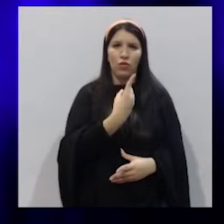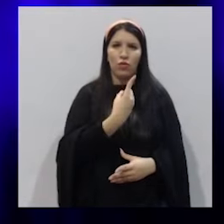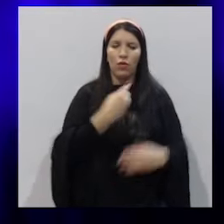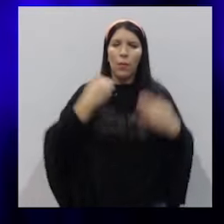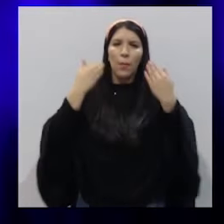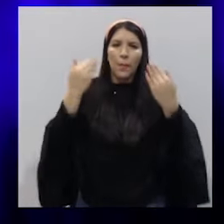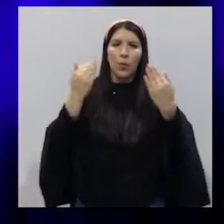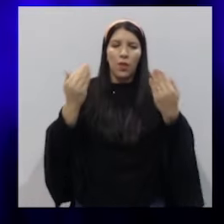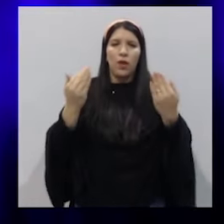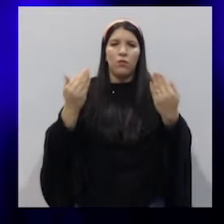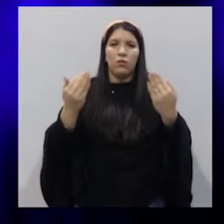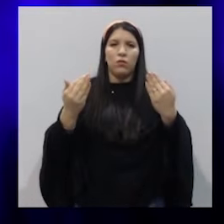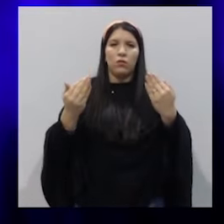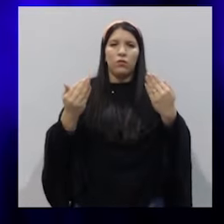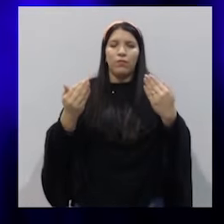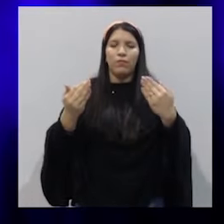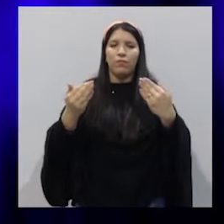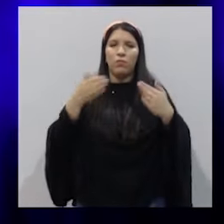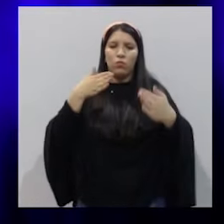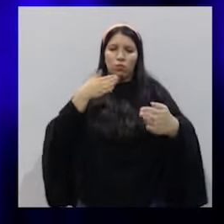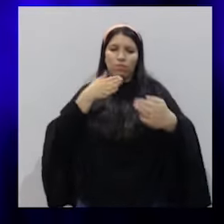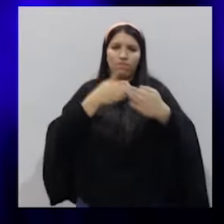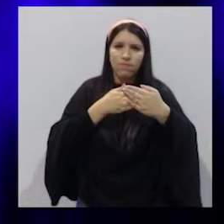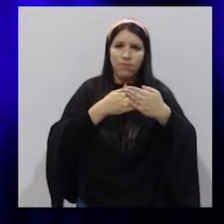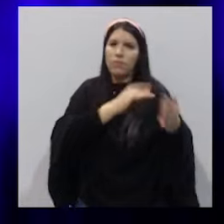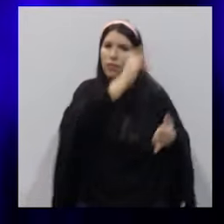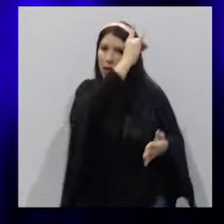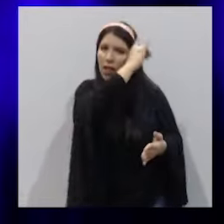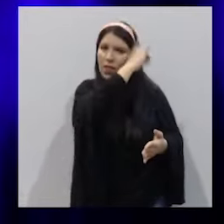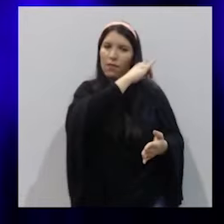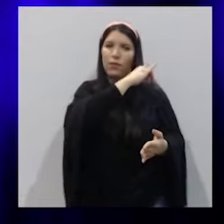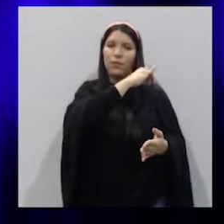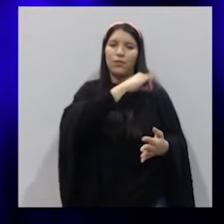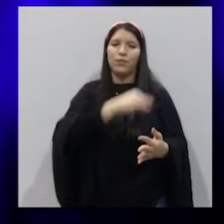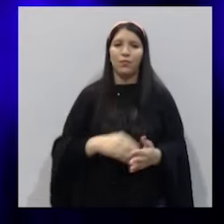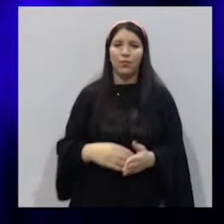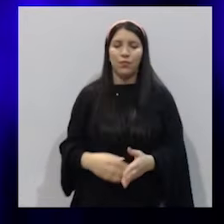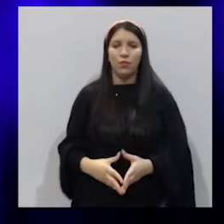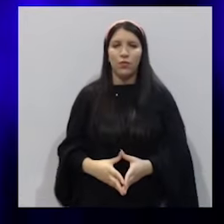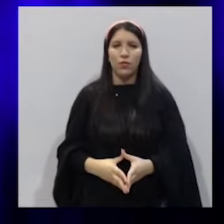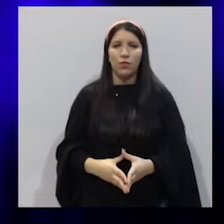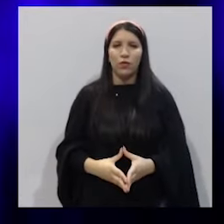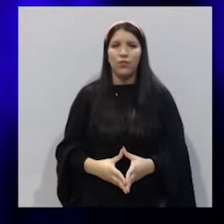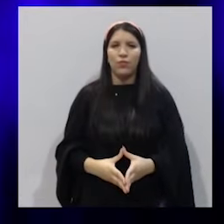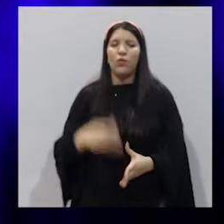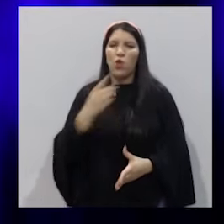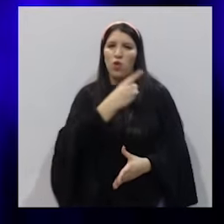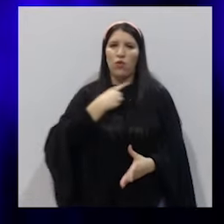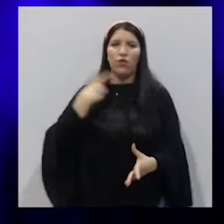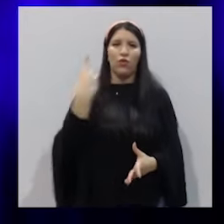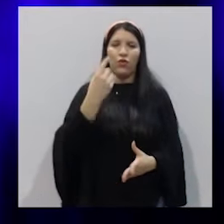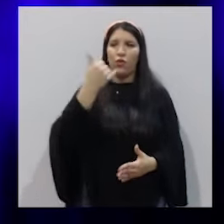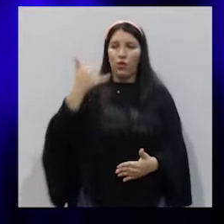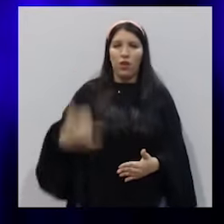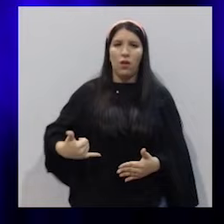es el hombre que abre puertas el hombre del que permite que el enemigo pueda lograr lo que él quiere